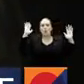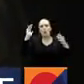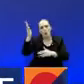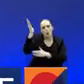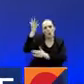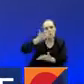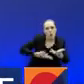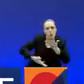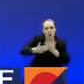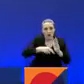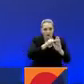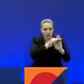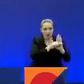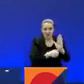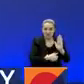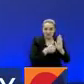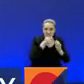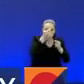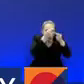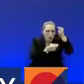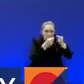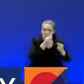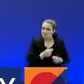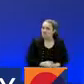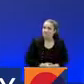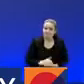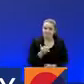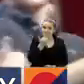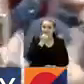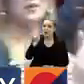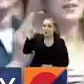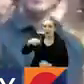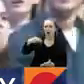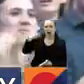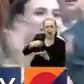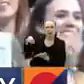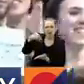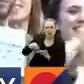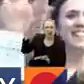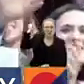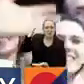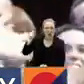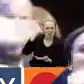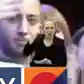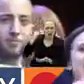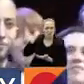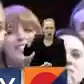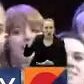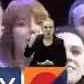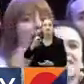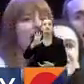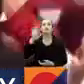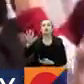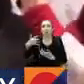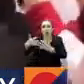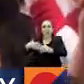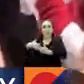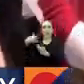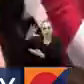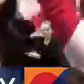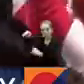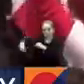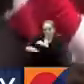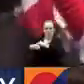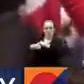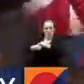carecido de rigor sobre las cuentas, que reflejan un exceso de gastos centralizados en el operador logístico Big Malion, y de